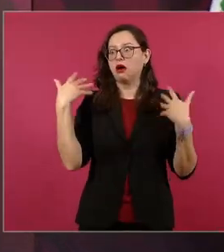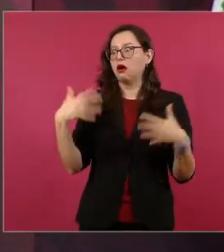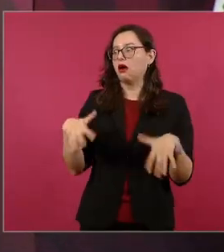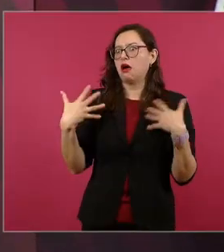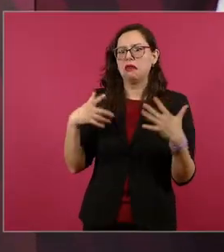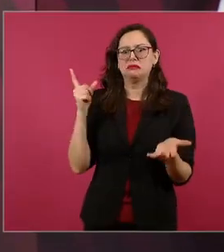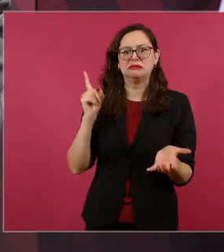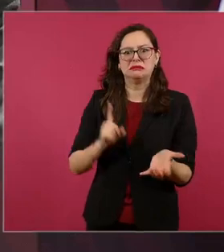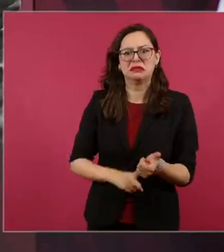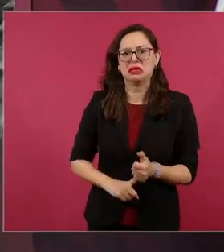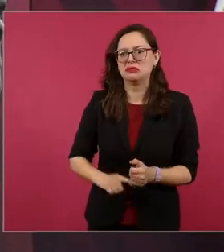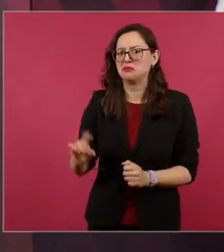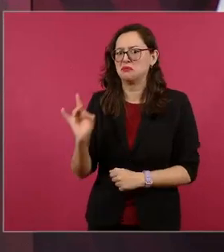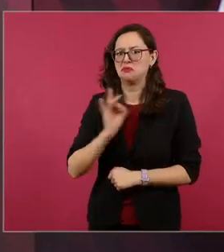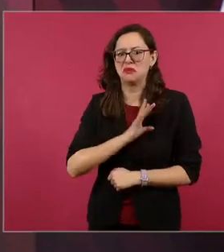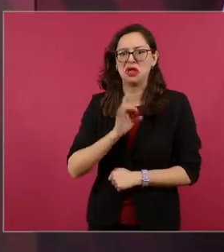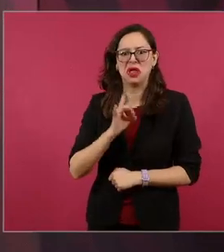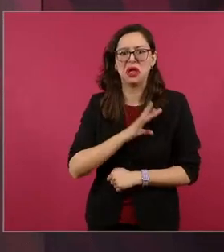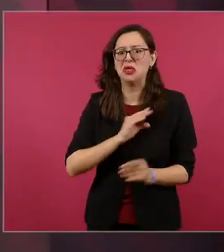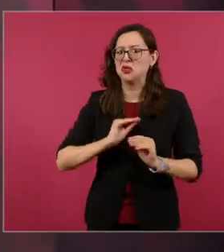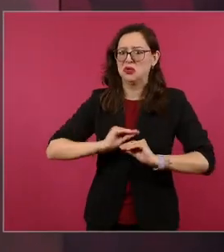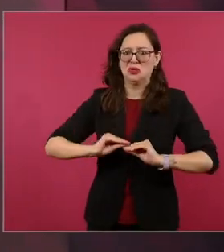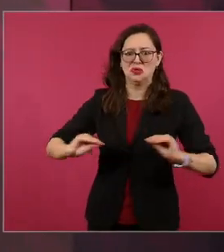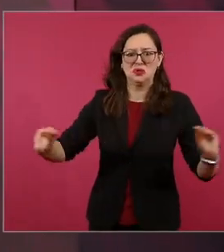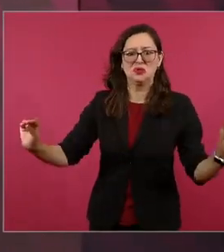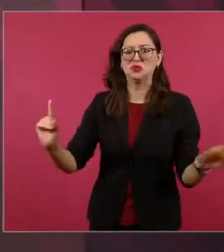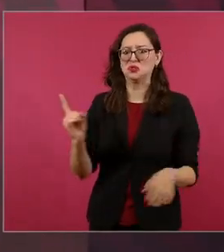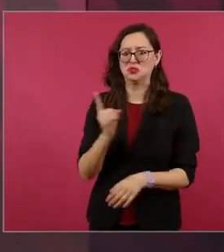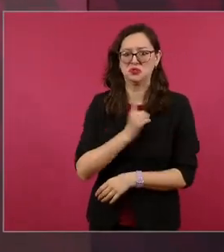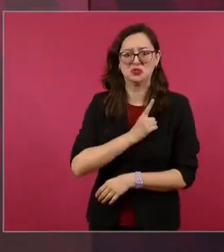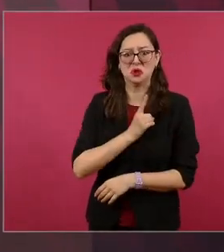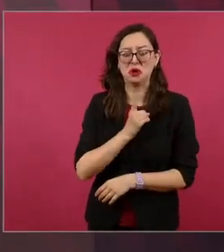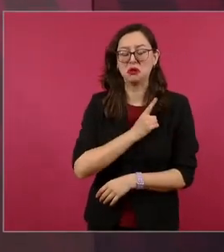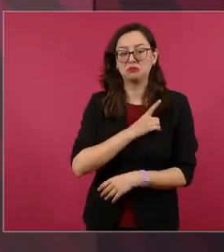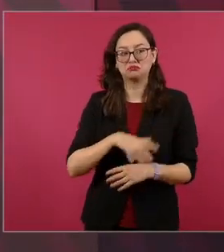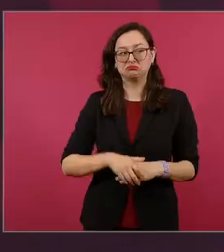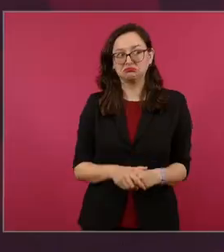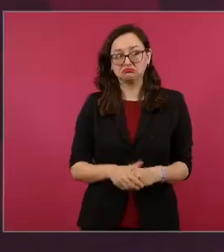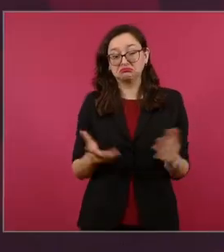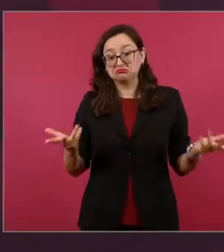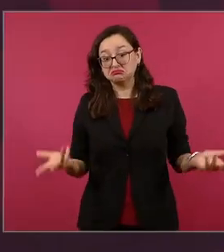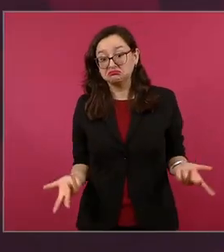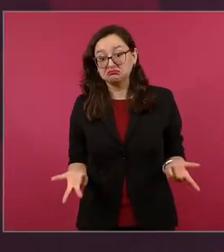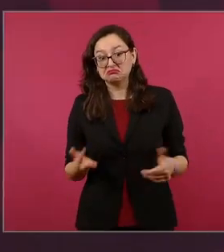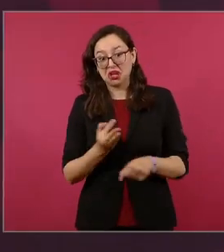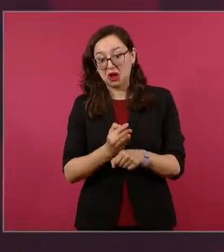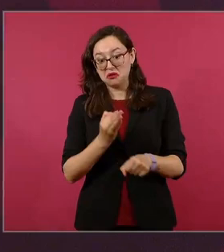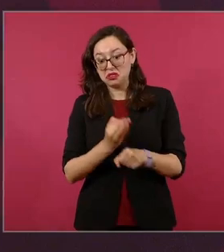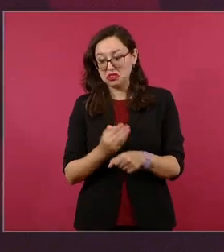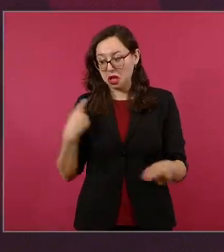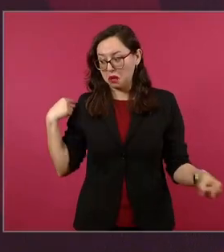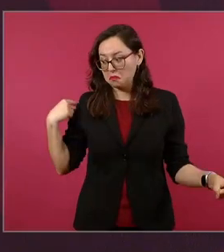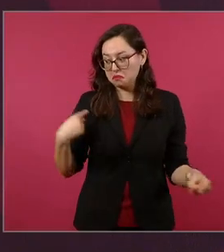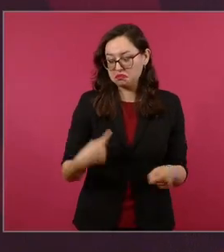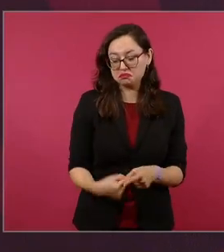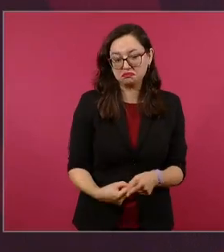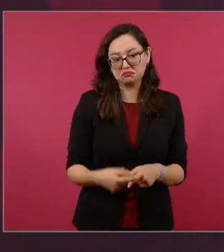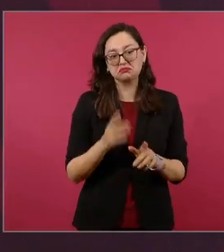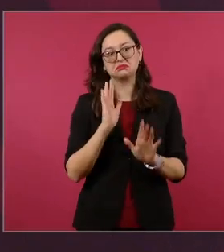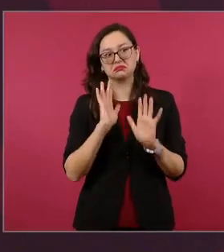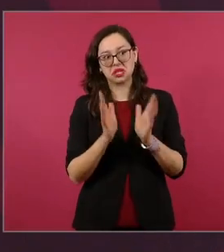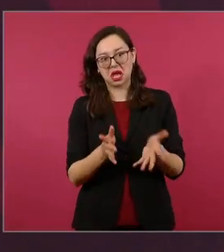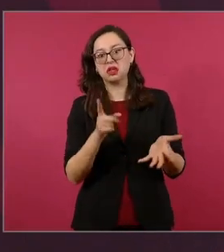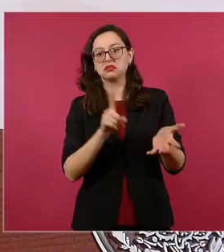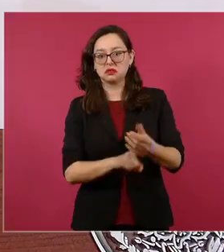que no se paraban ni las moscas. Pues hay mucho movimiento en el aeropuerto.